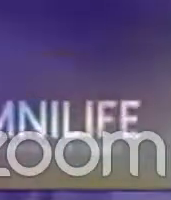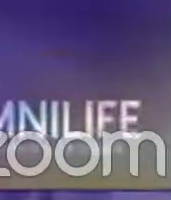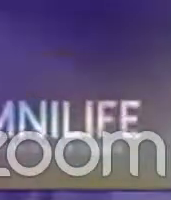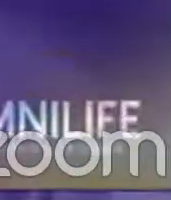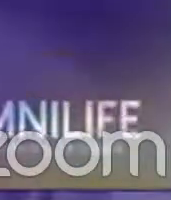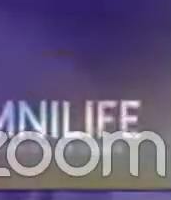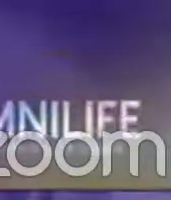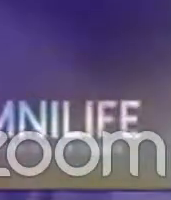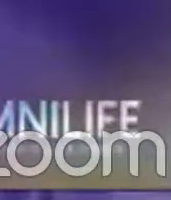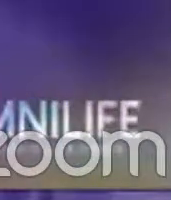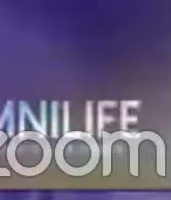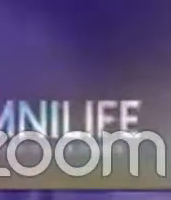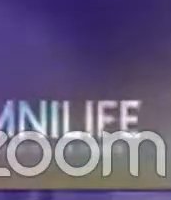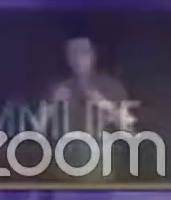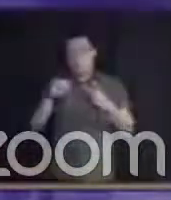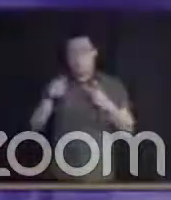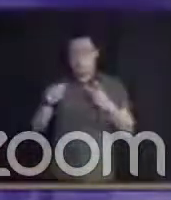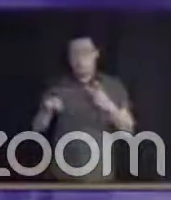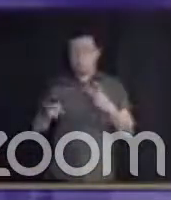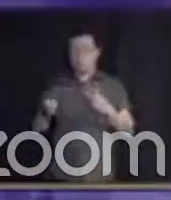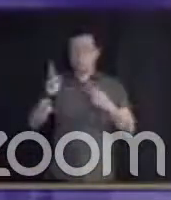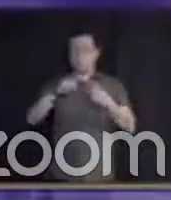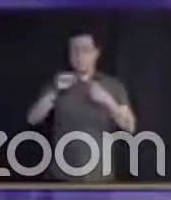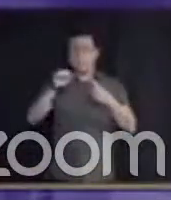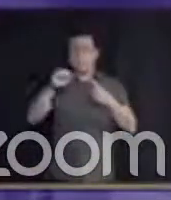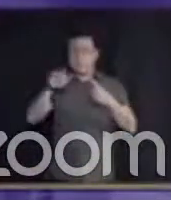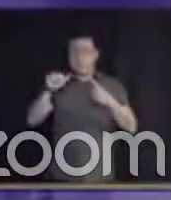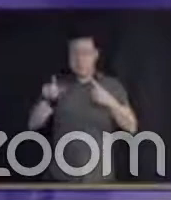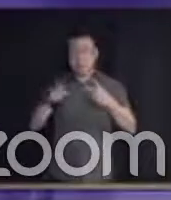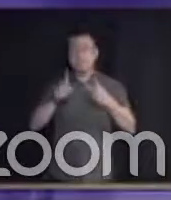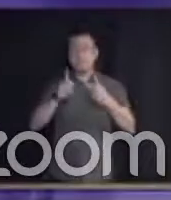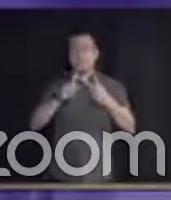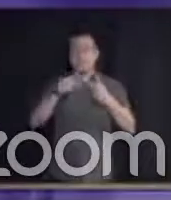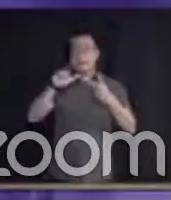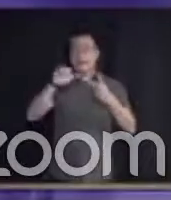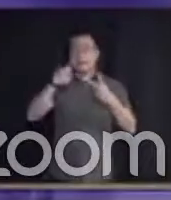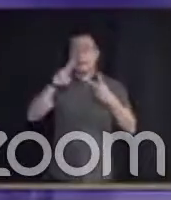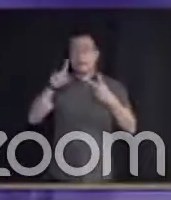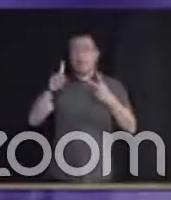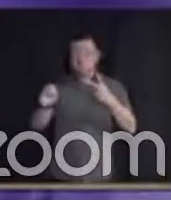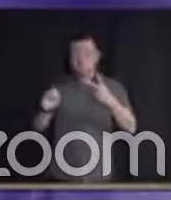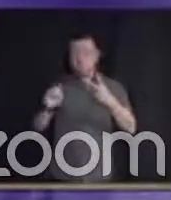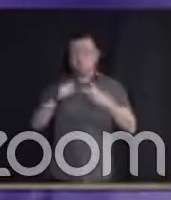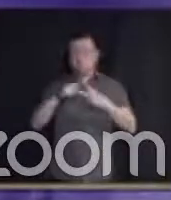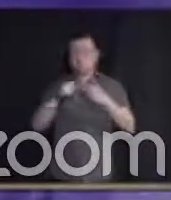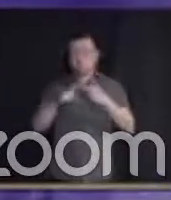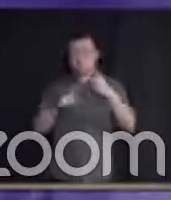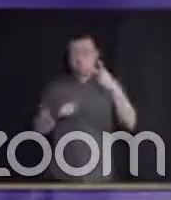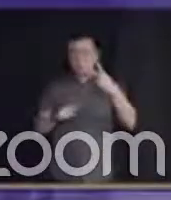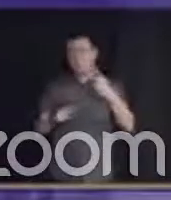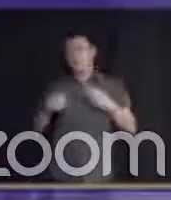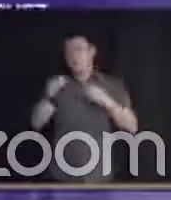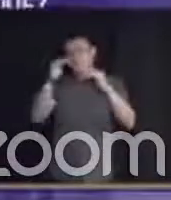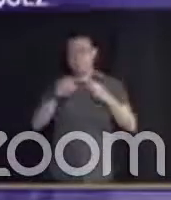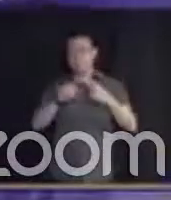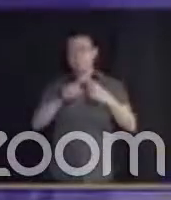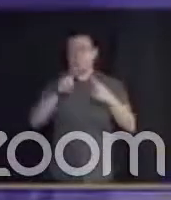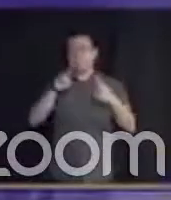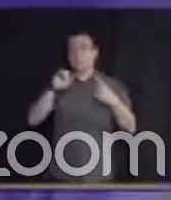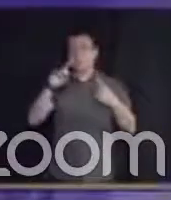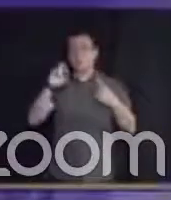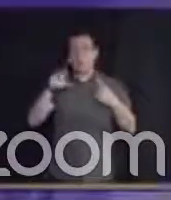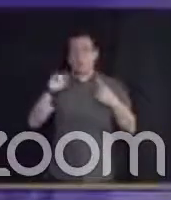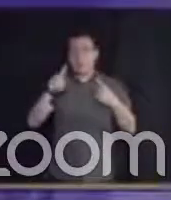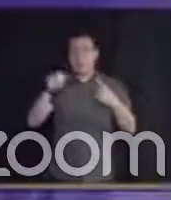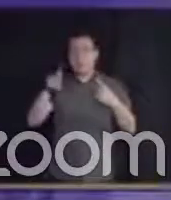Trejo. Rubí Cervantes y Juan Florentino Cervantes. Silvia Chévez Vázquez y Alejandro Romero